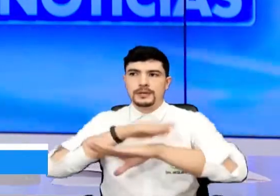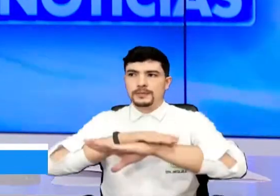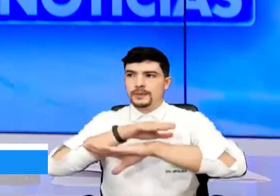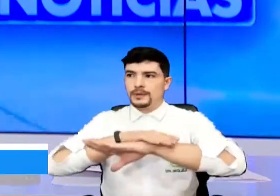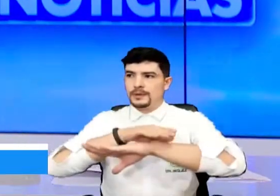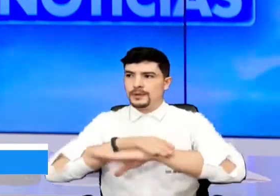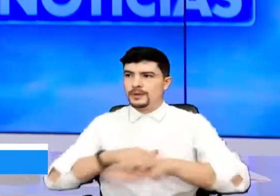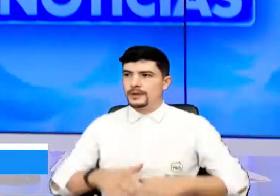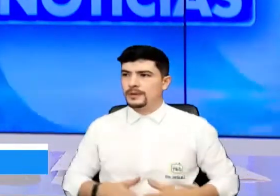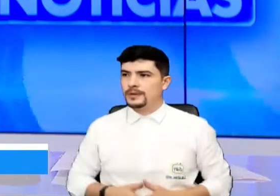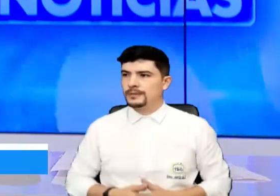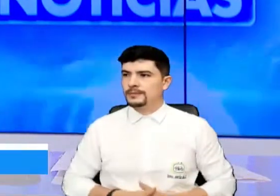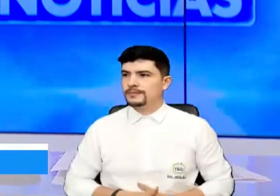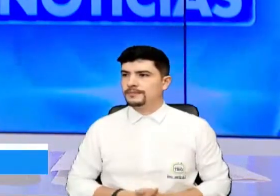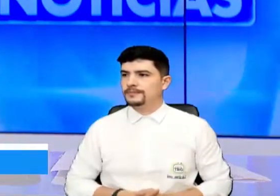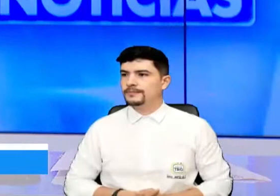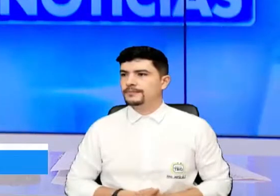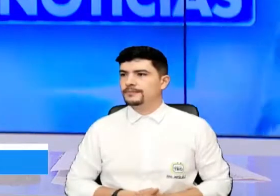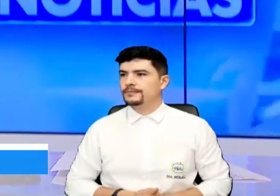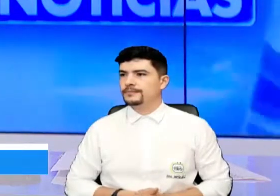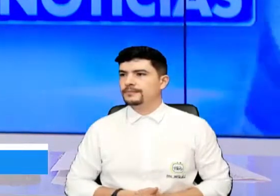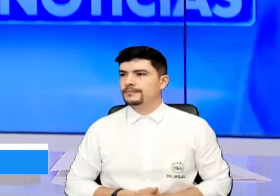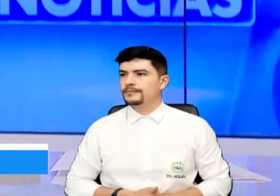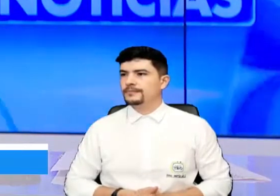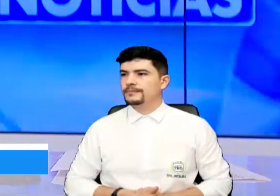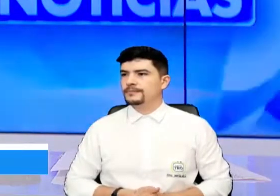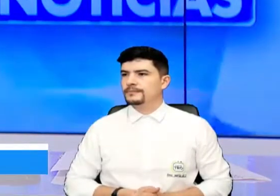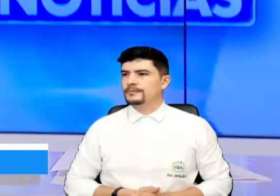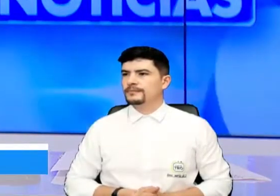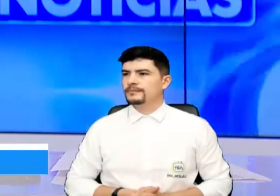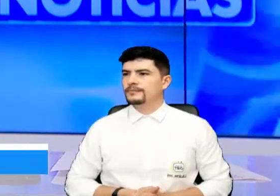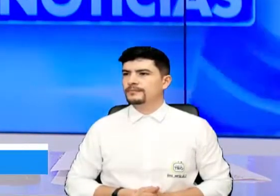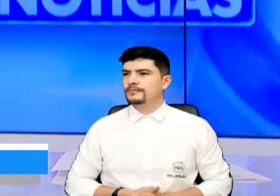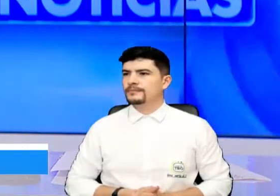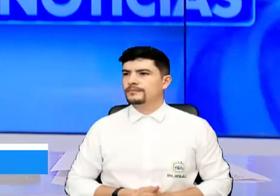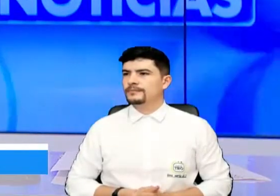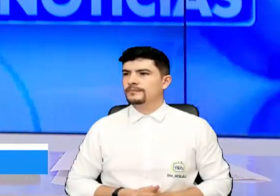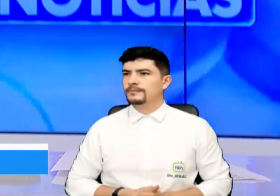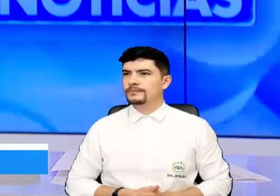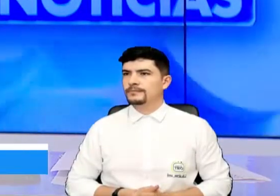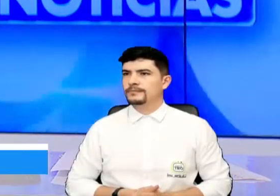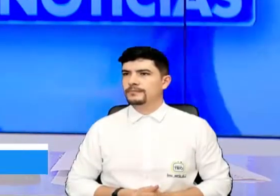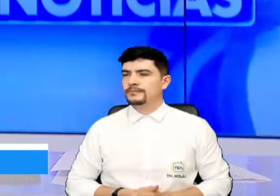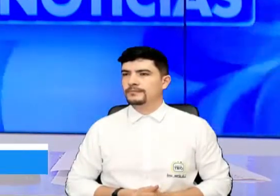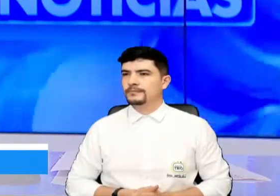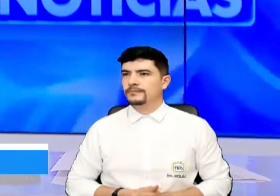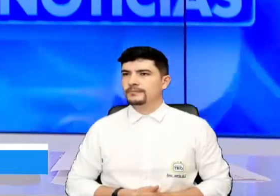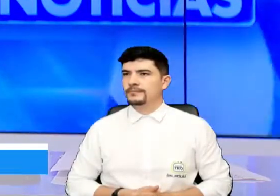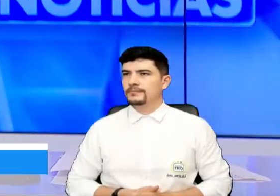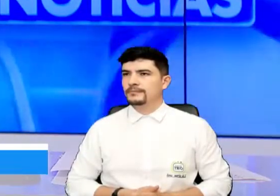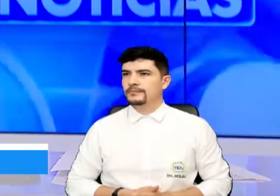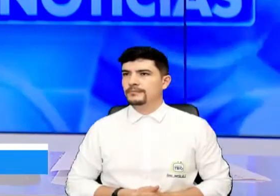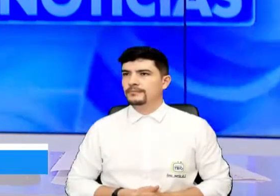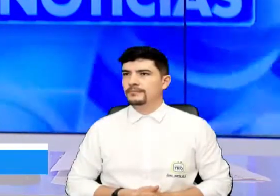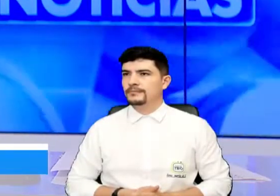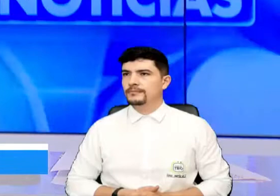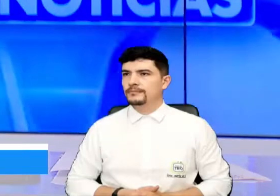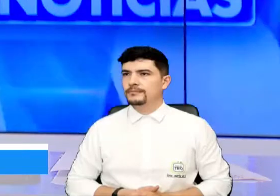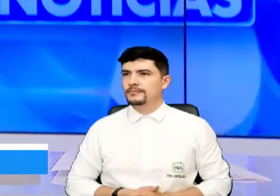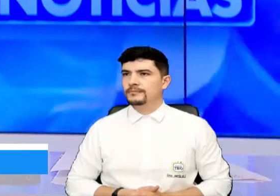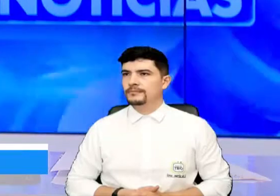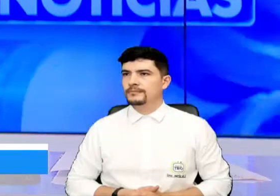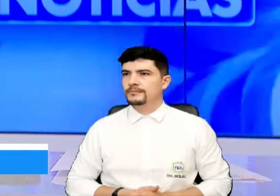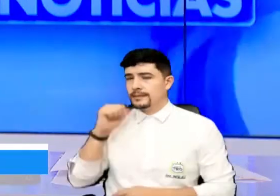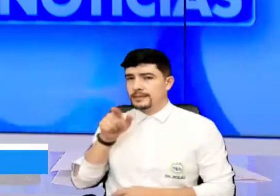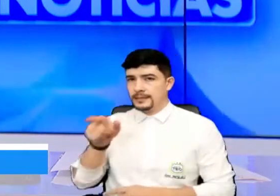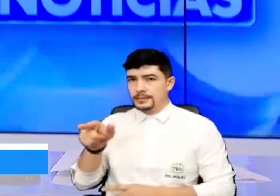del cuarto que se presentó el pasado fin de semana. El hecho prende alarmas en la zona limítrofe con Santander por la estrecha relación social